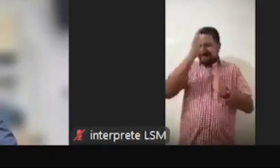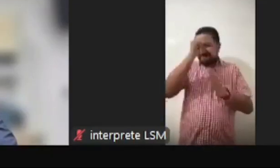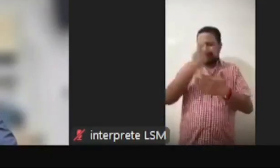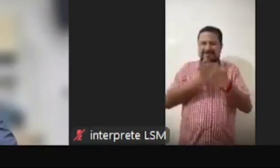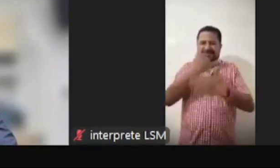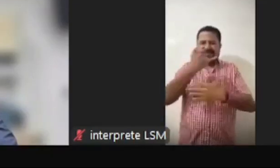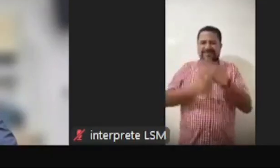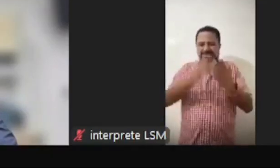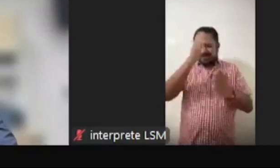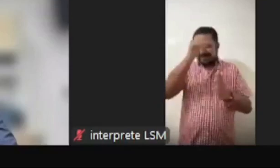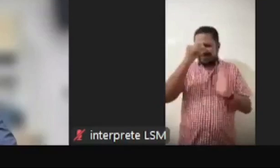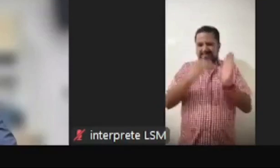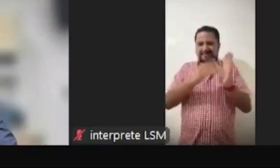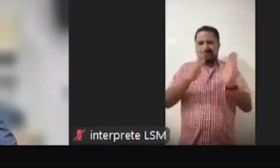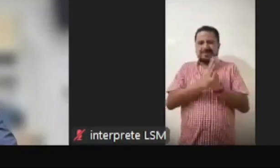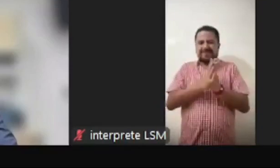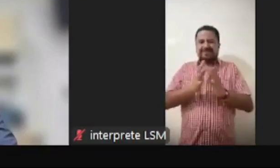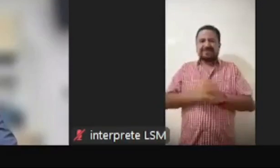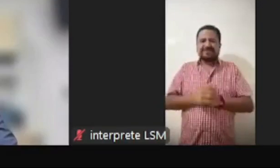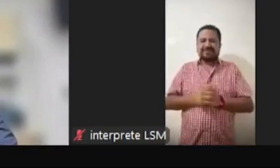acuerdo.